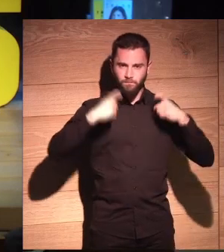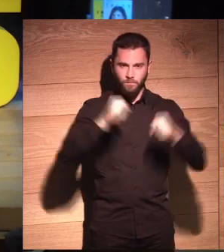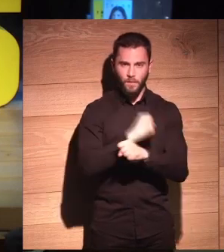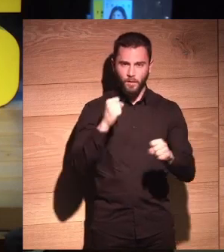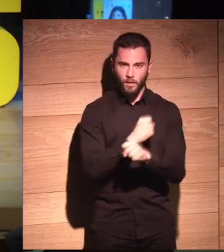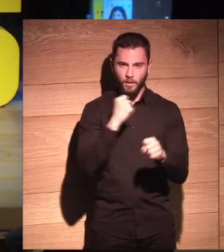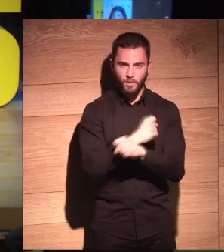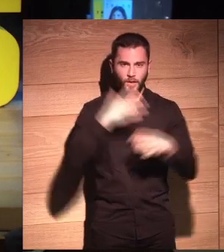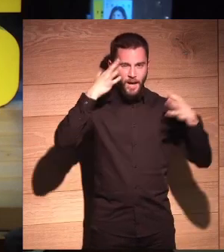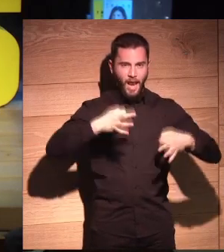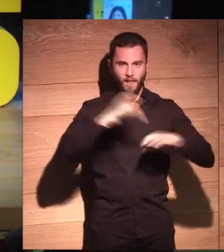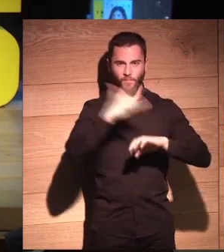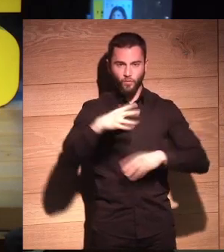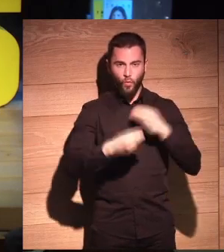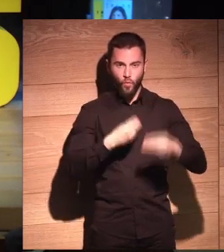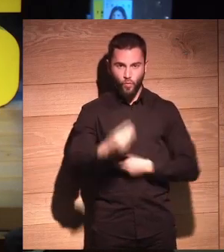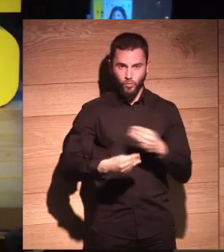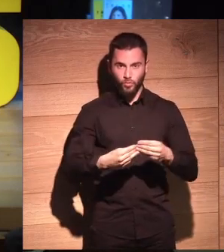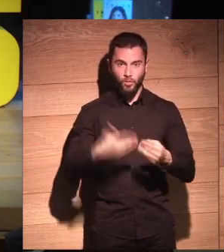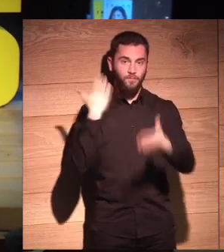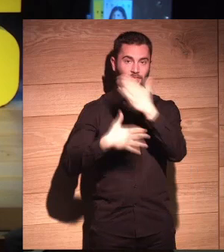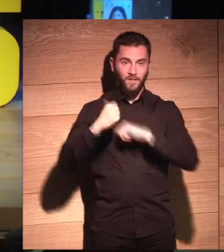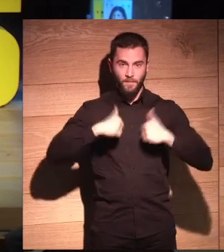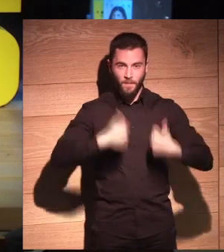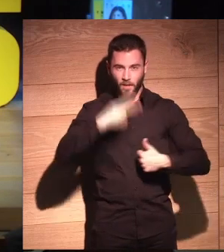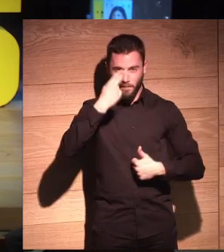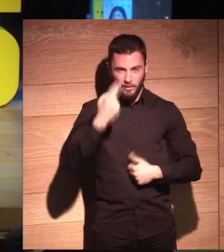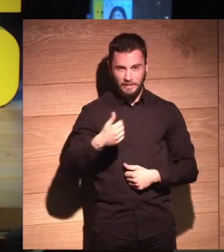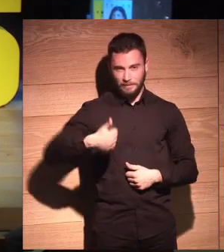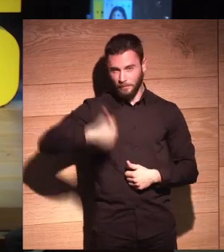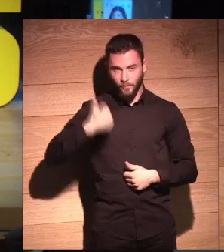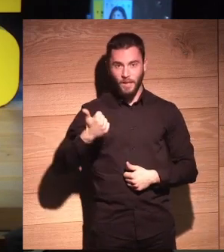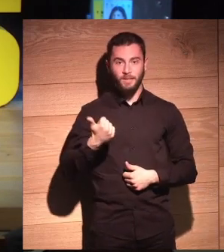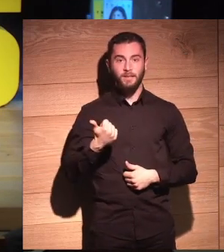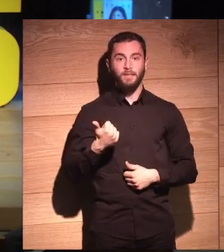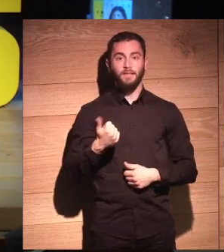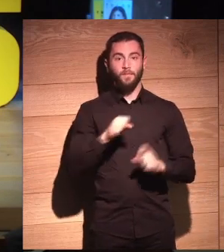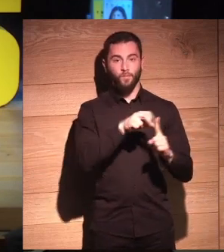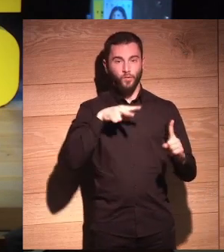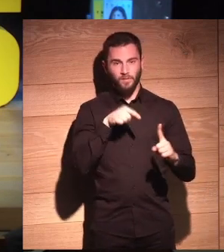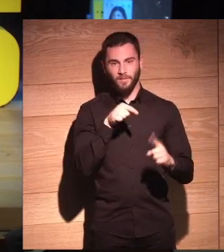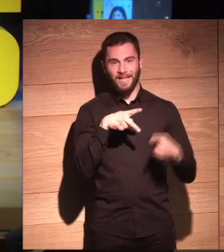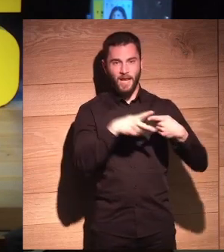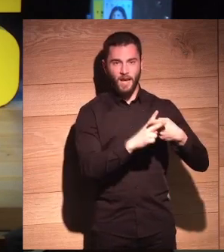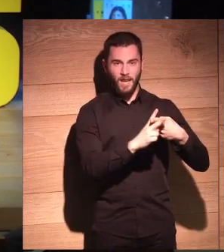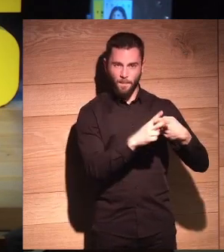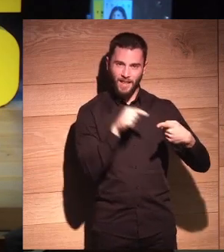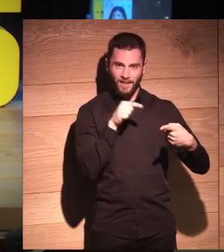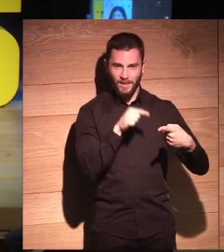utilizando realidad virtual. Cuando empecé me interesó sobre todo desde el punto de vista de la herramienta